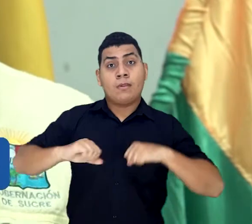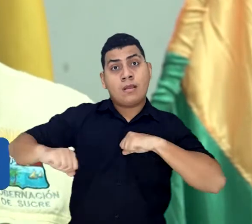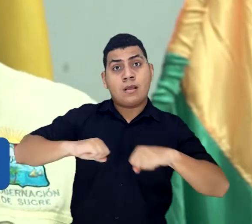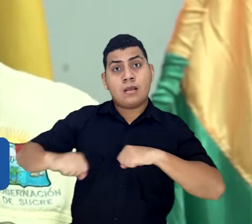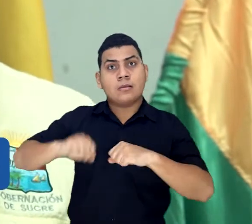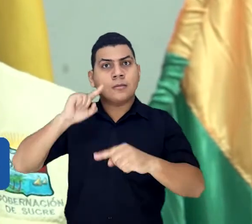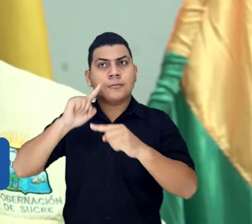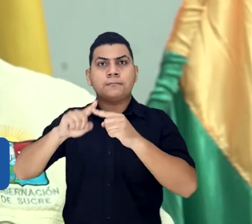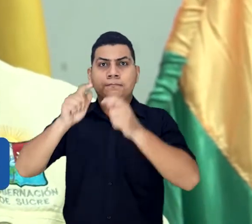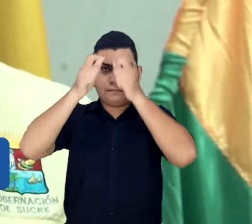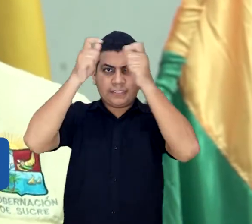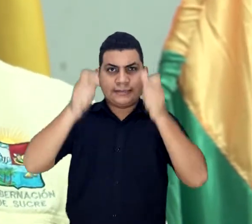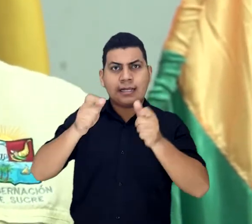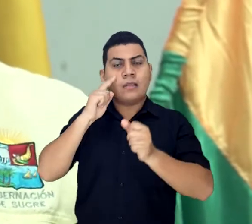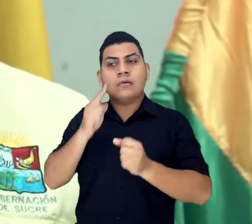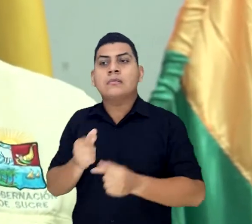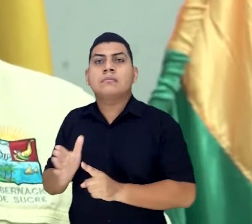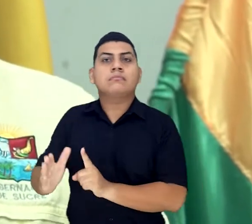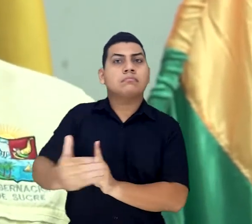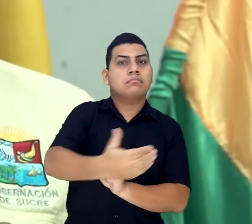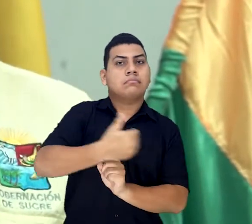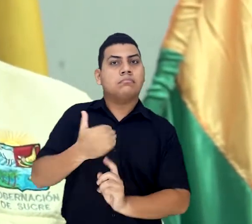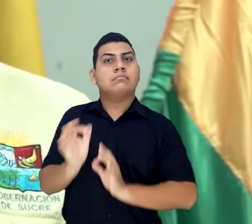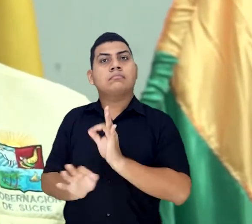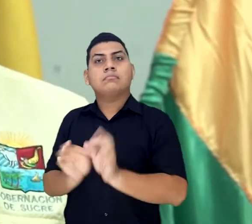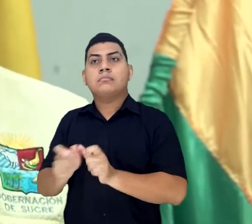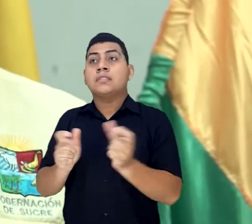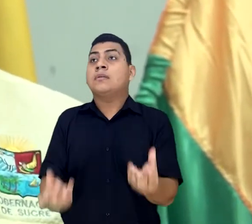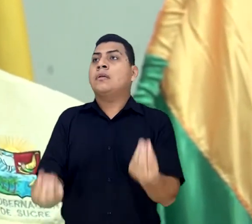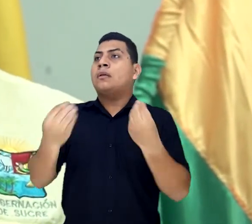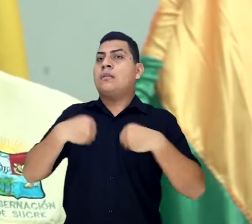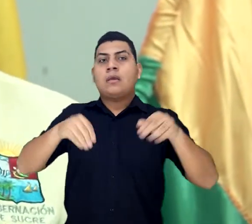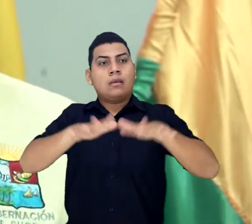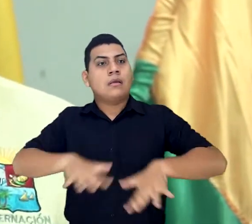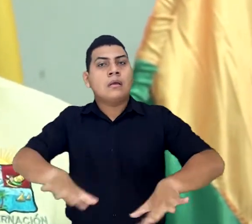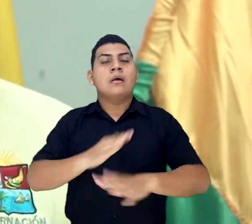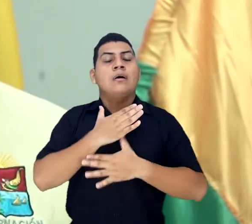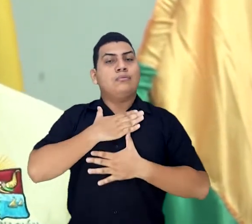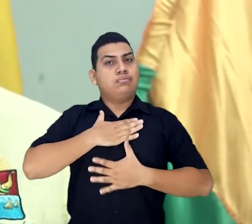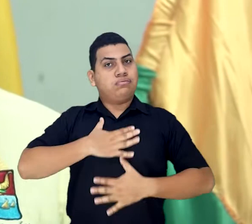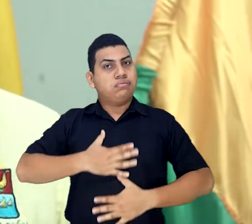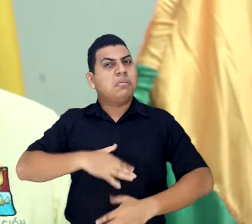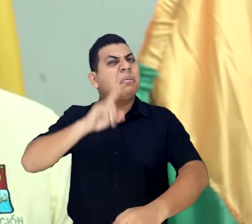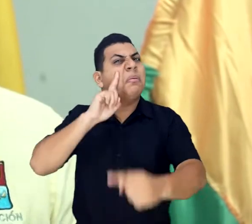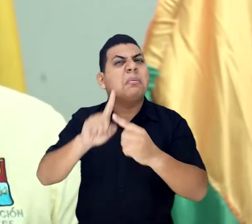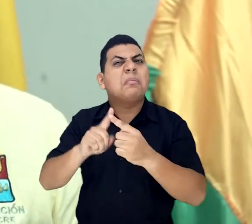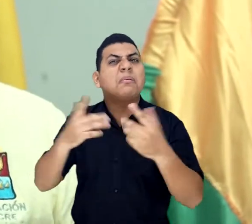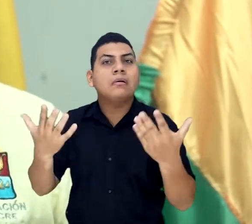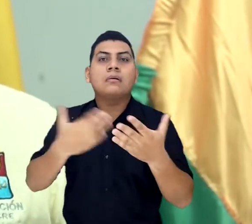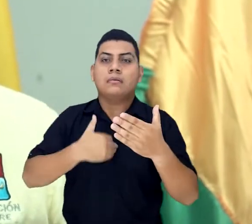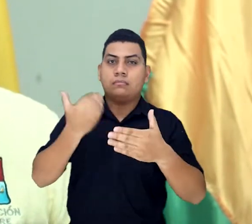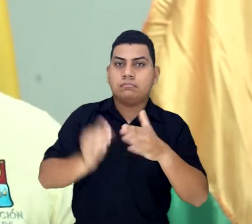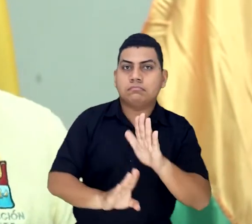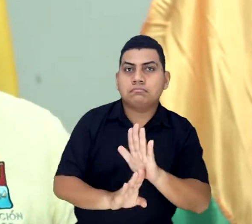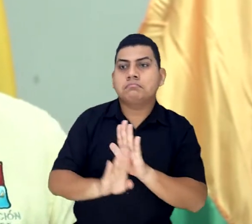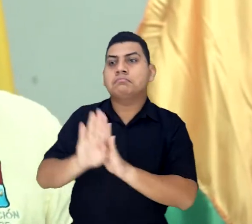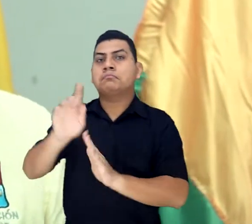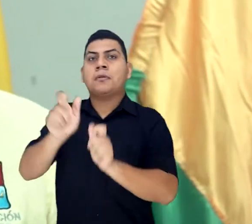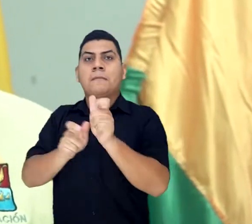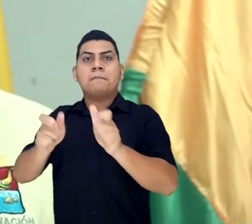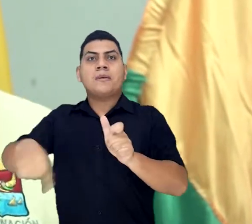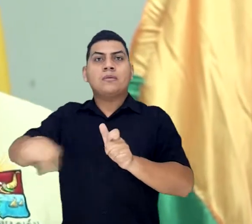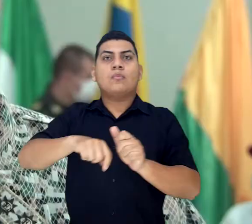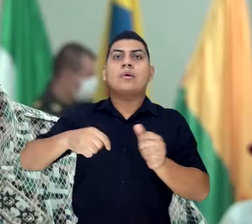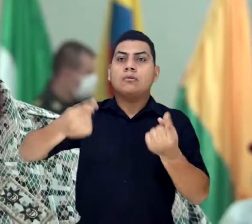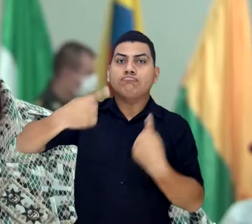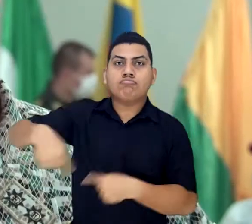resultados de seguridad, confianza, convivencia y tranquilidad que este territorio requiere para que se desarrolle su gente y se